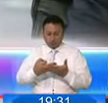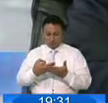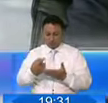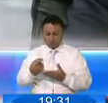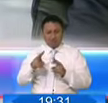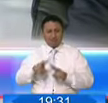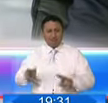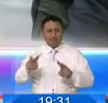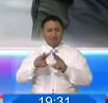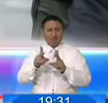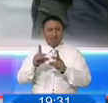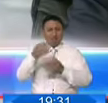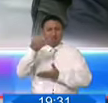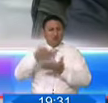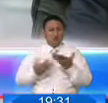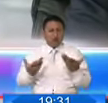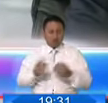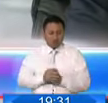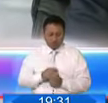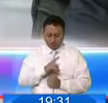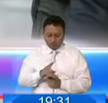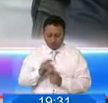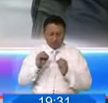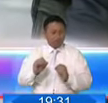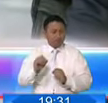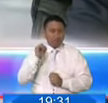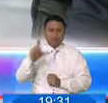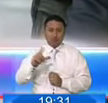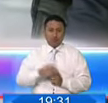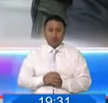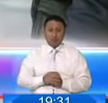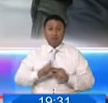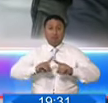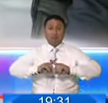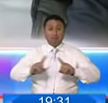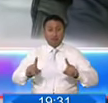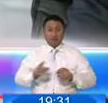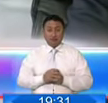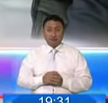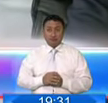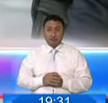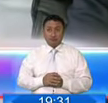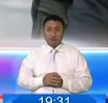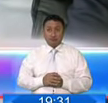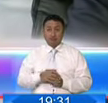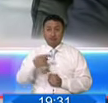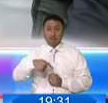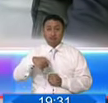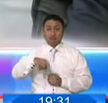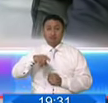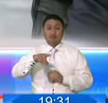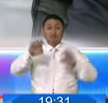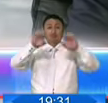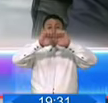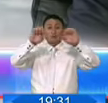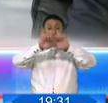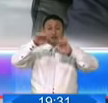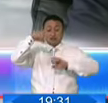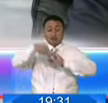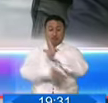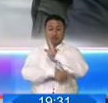vendría a darle un punto grave porque se levantan periódicamente te dejaron a la empresa